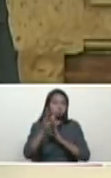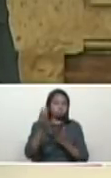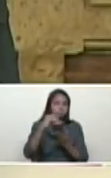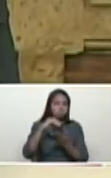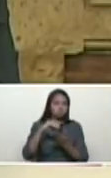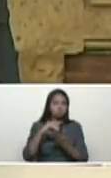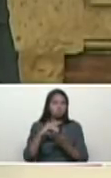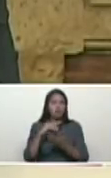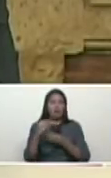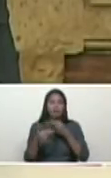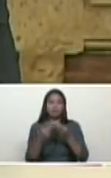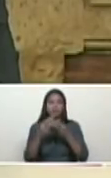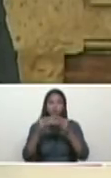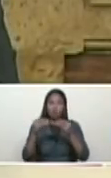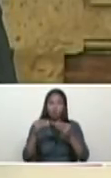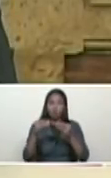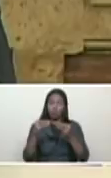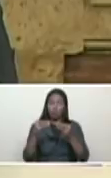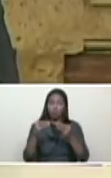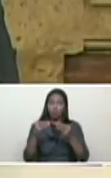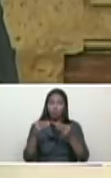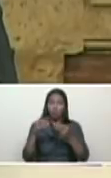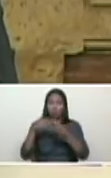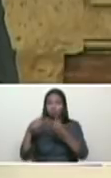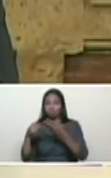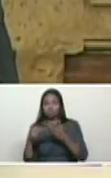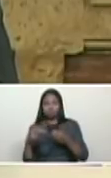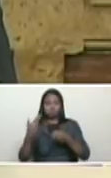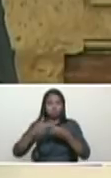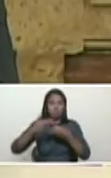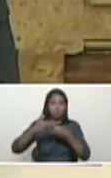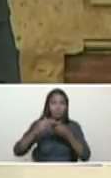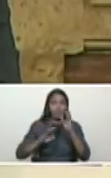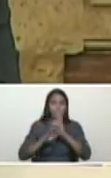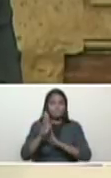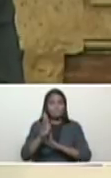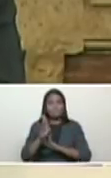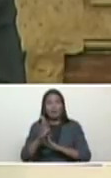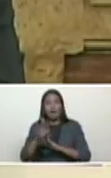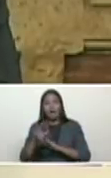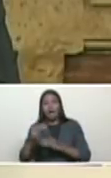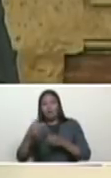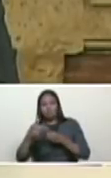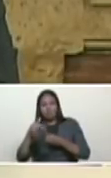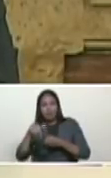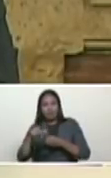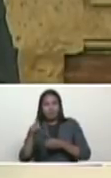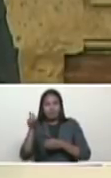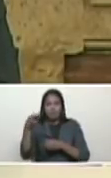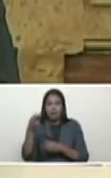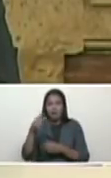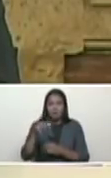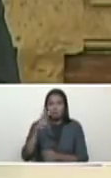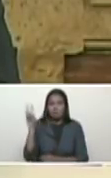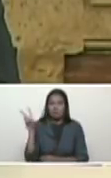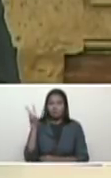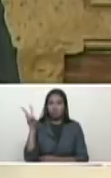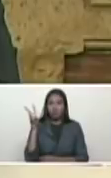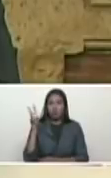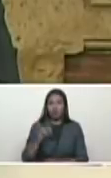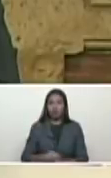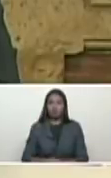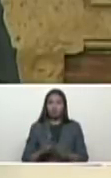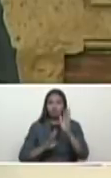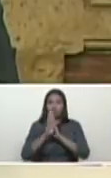y producir todos los derivados del petróleo la gasolina el gas en venezuela elevar la